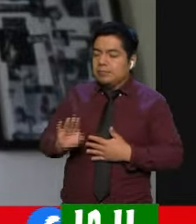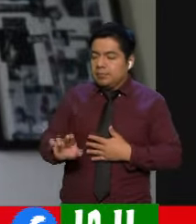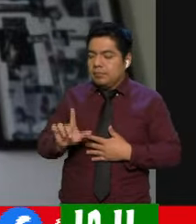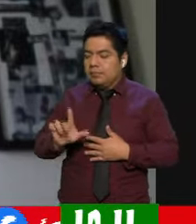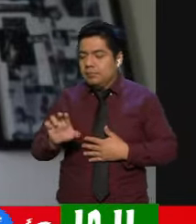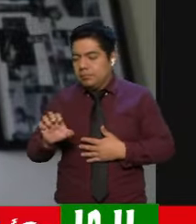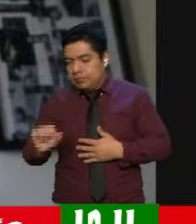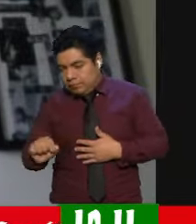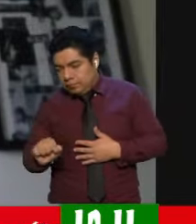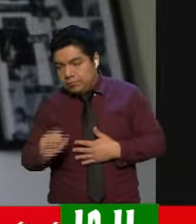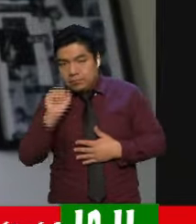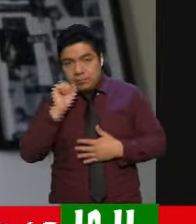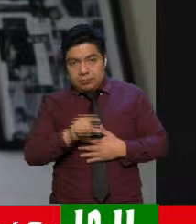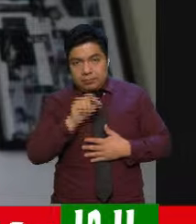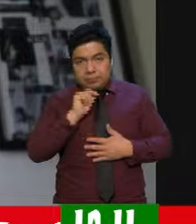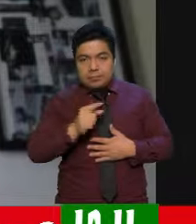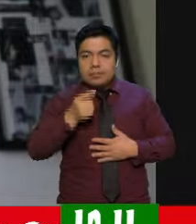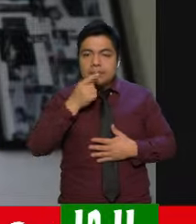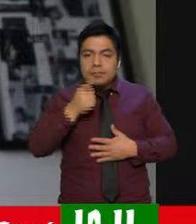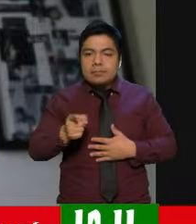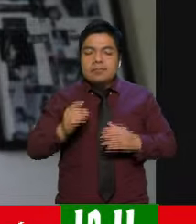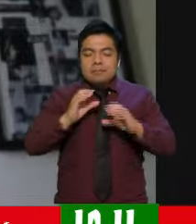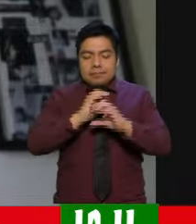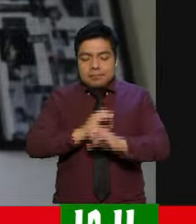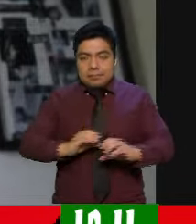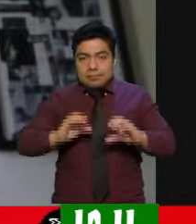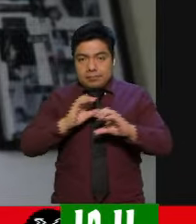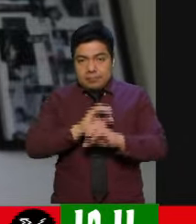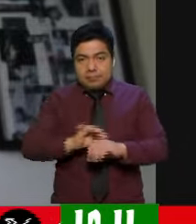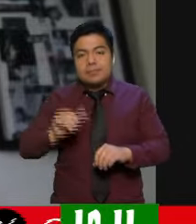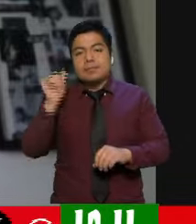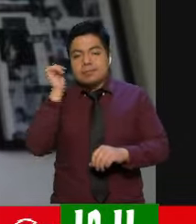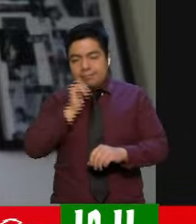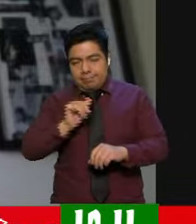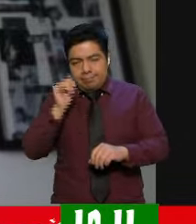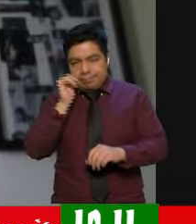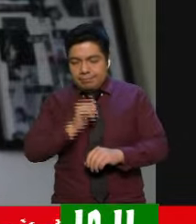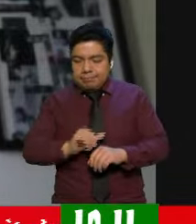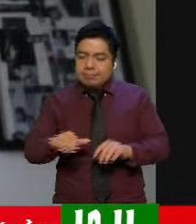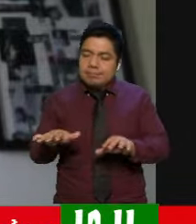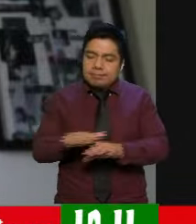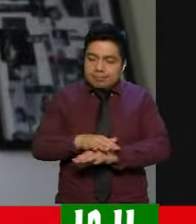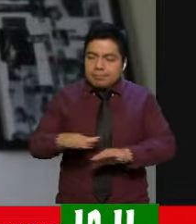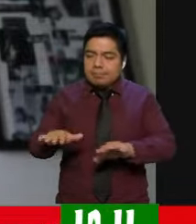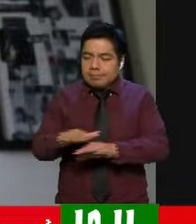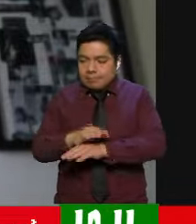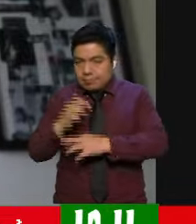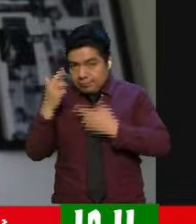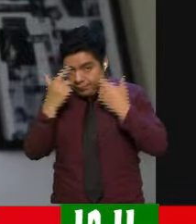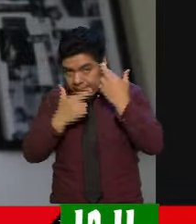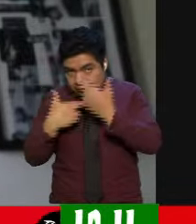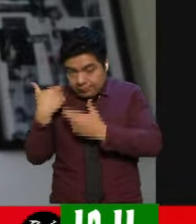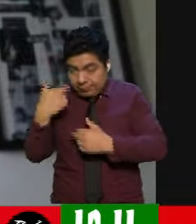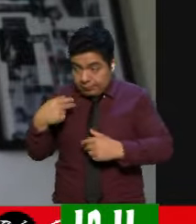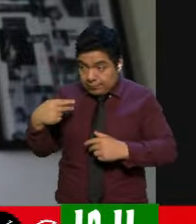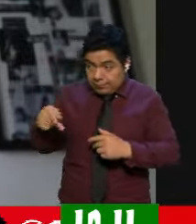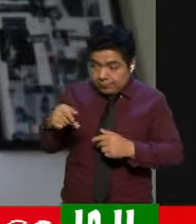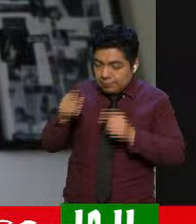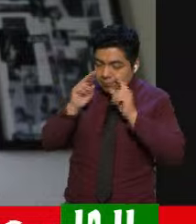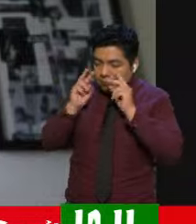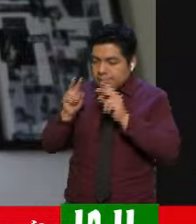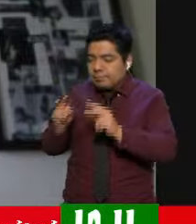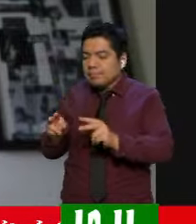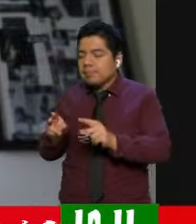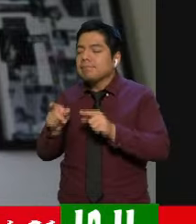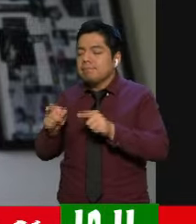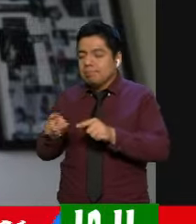Y pues vaya, él mismo comentaba que la canción siempre está en movimiento. Y bueno, cuando uno revisa su obra, pues se da